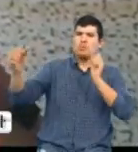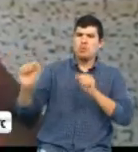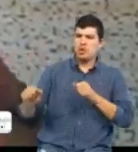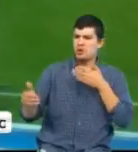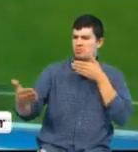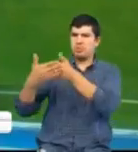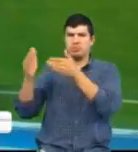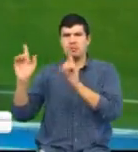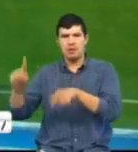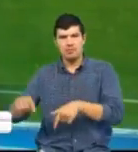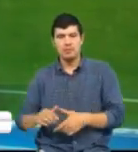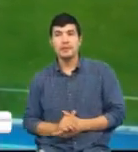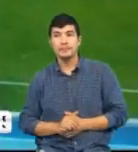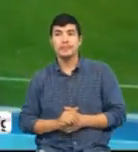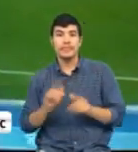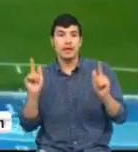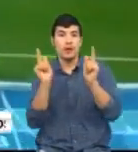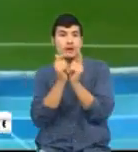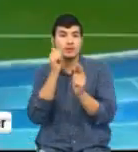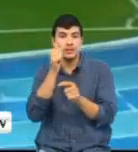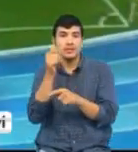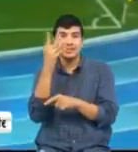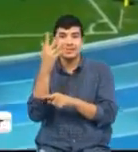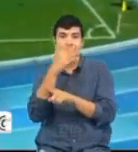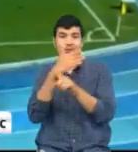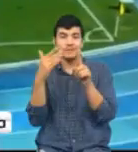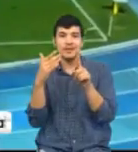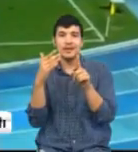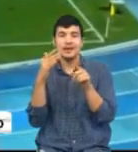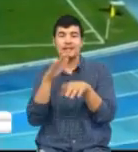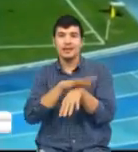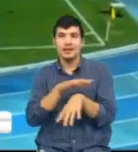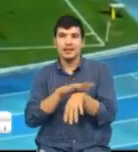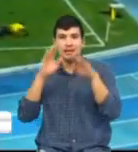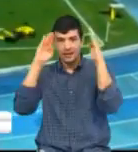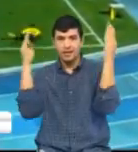atacarlos también. El encuentro se jugará mañana a las 5:30 de la tarde en el Estadio Jaime Morón de Cartagena.